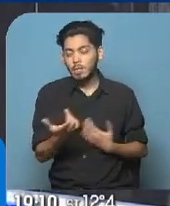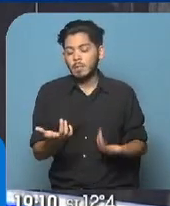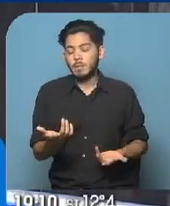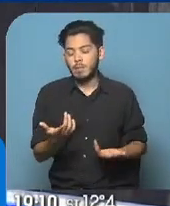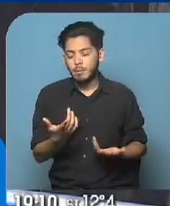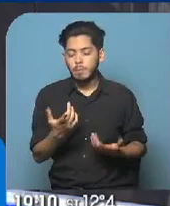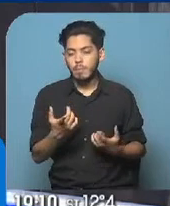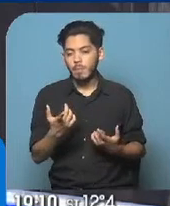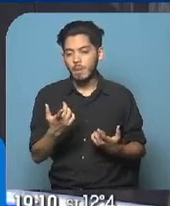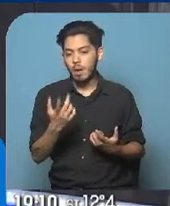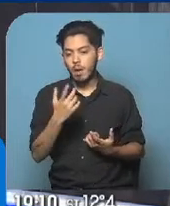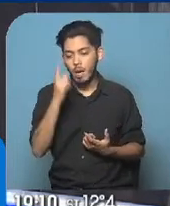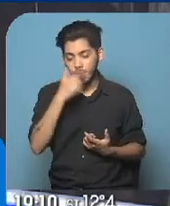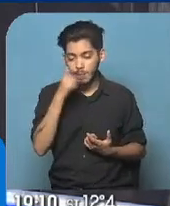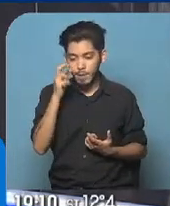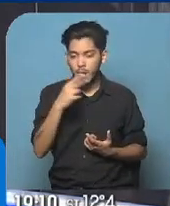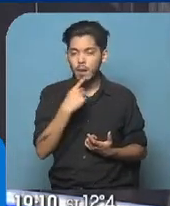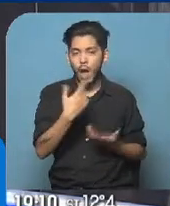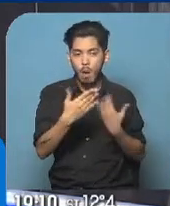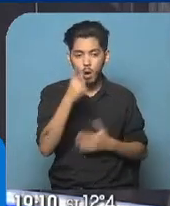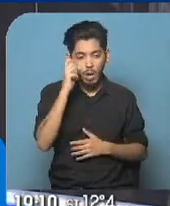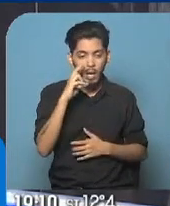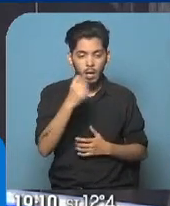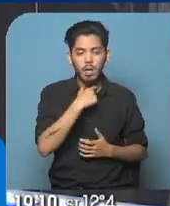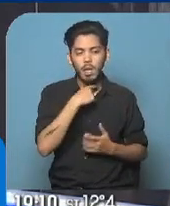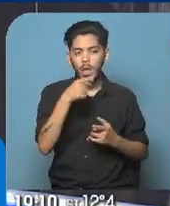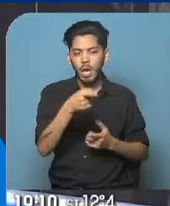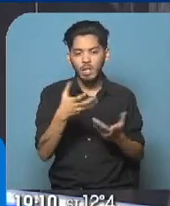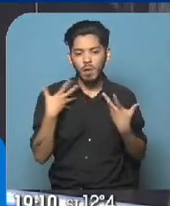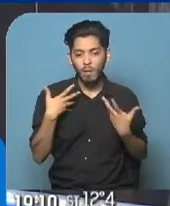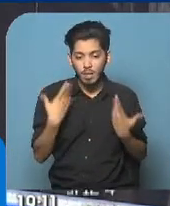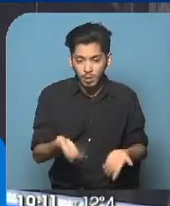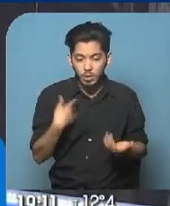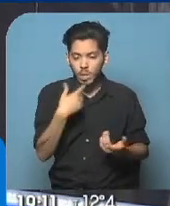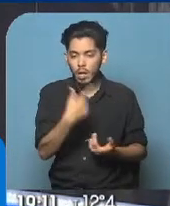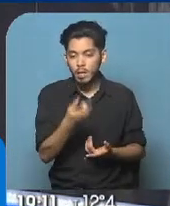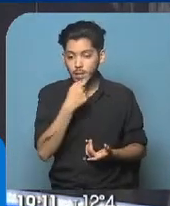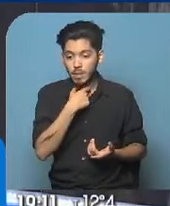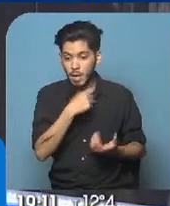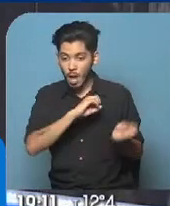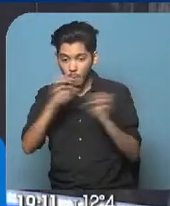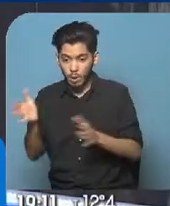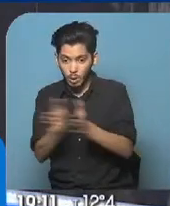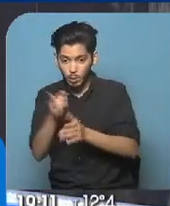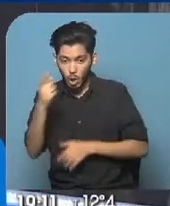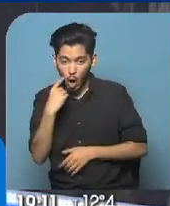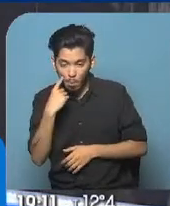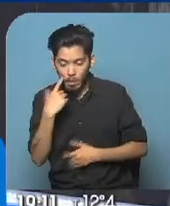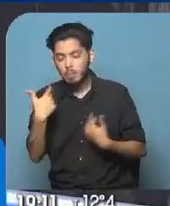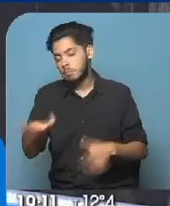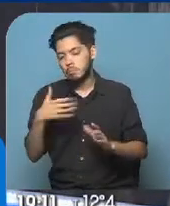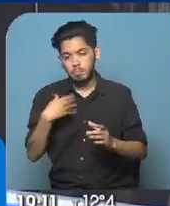habló con él y que le dijo que quería que ella fuera feliz así que si quería mudarse con él que lo hiciera y eso fue lo que pasó